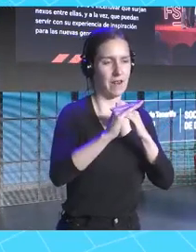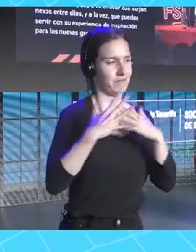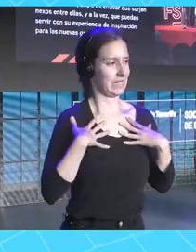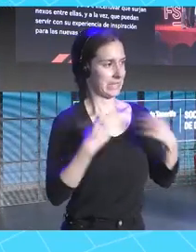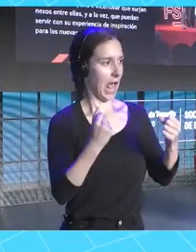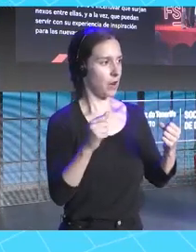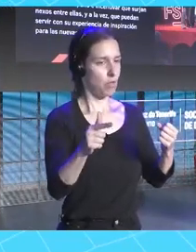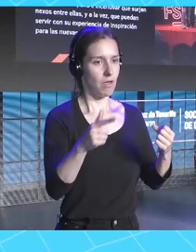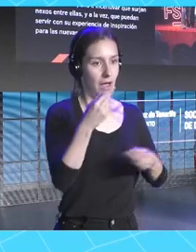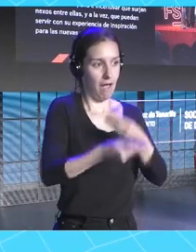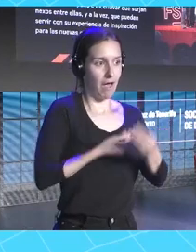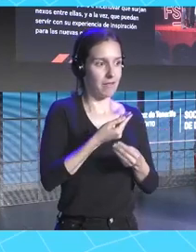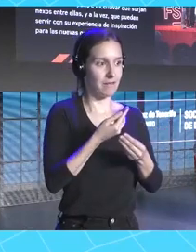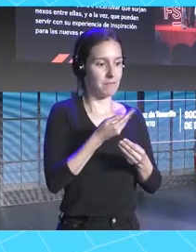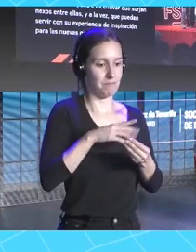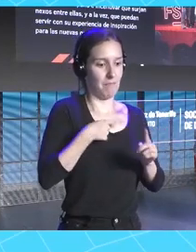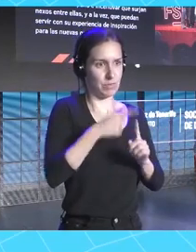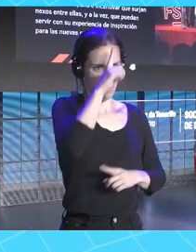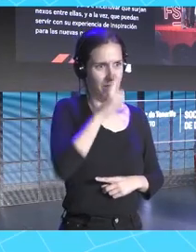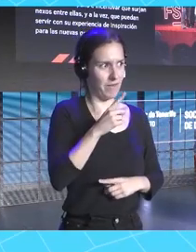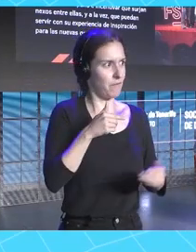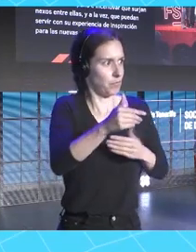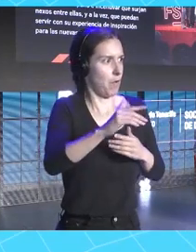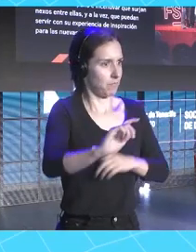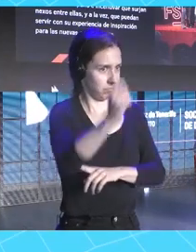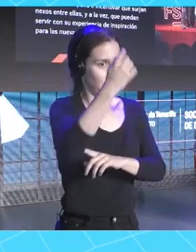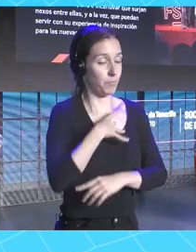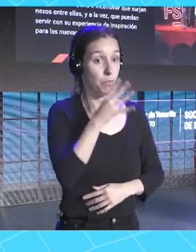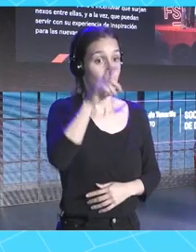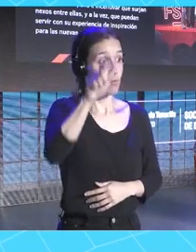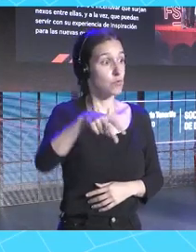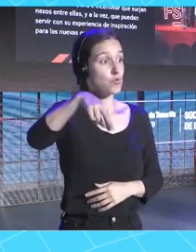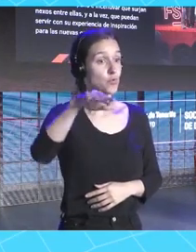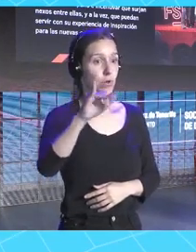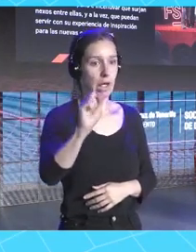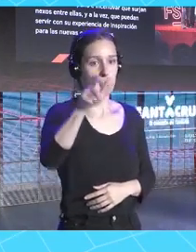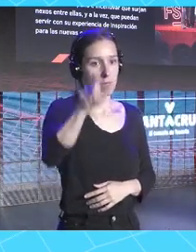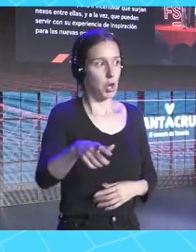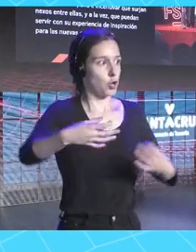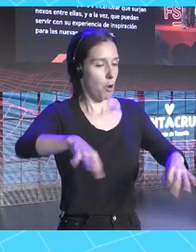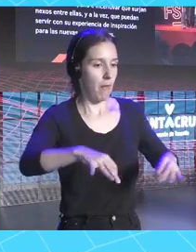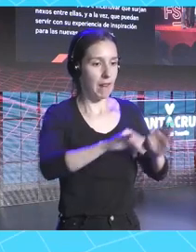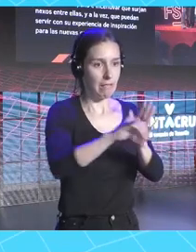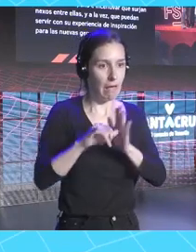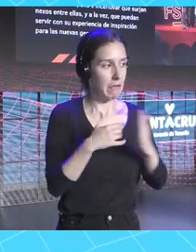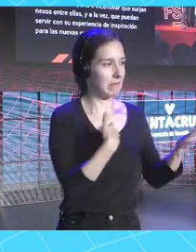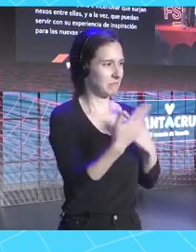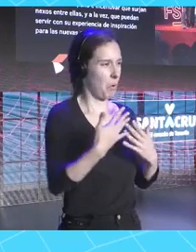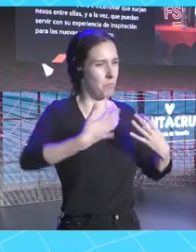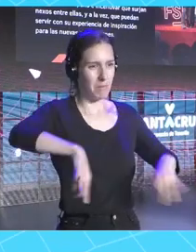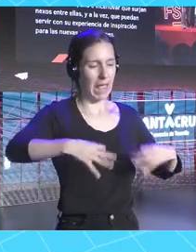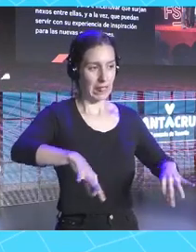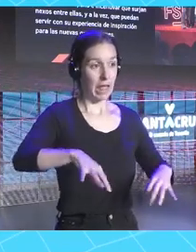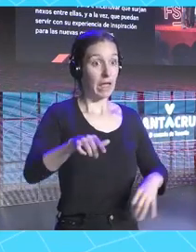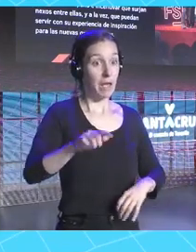y son perfiles alcanzables no o sea porque Nuria es una persona súper súper normal súper cercana muy humilde y